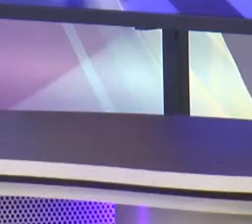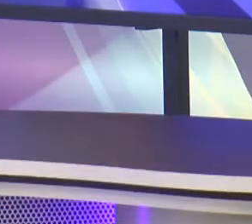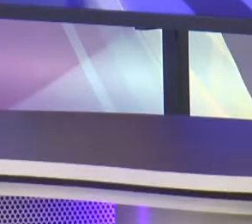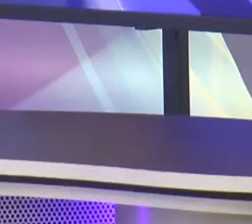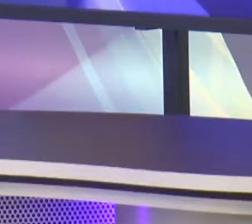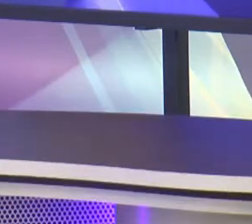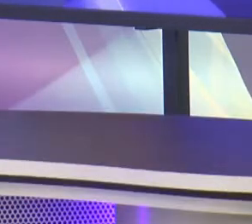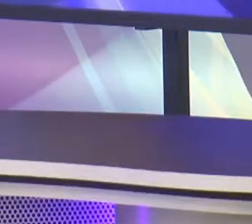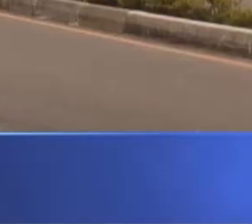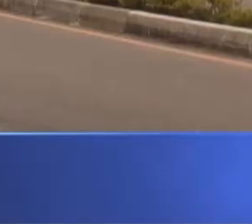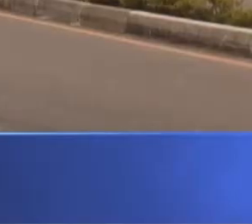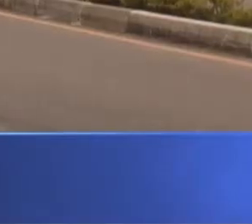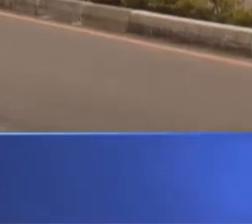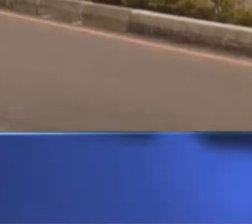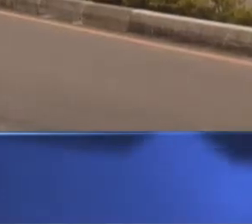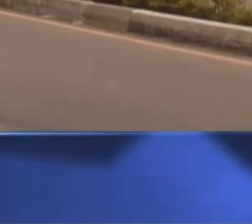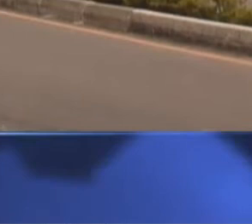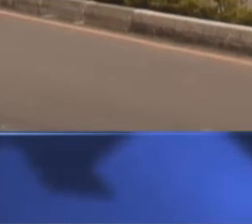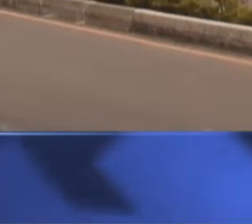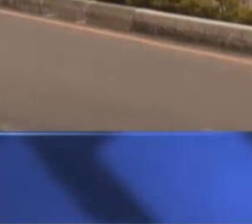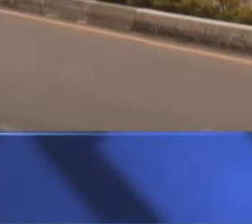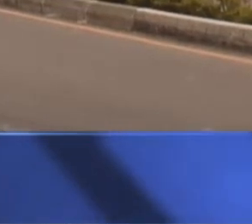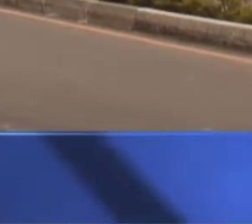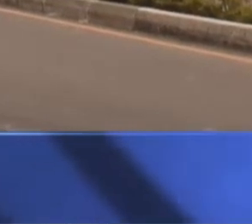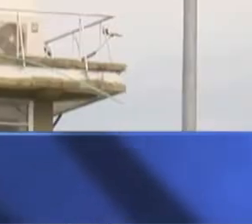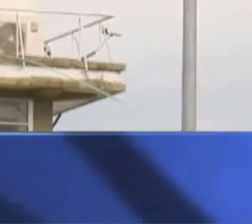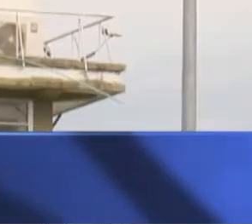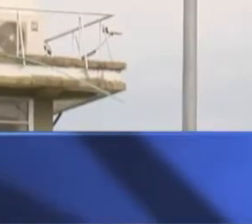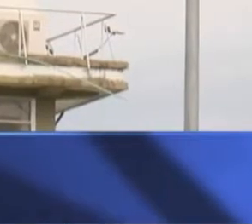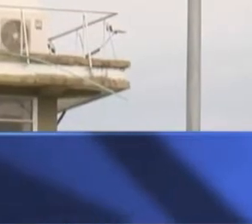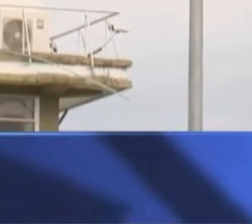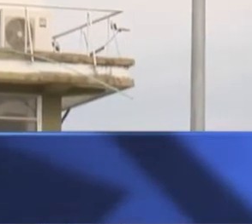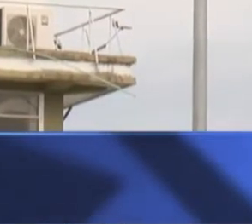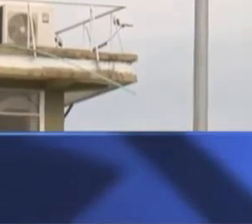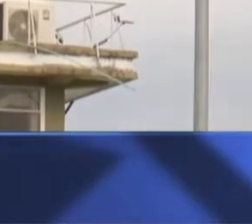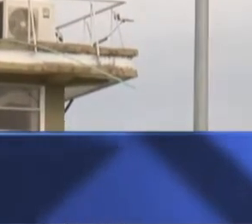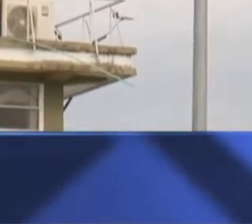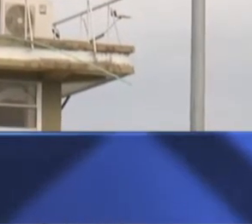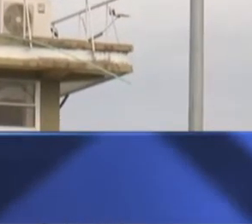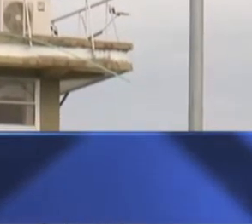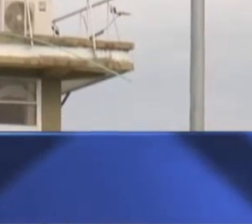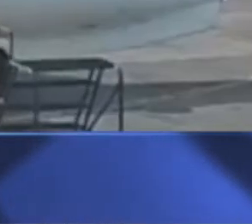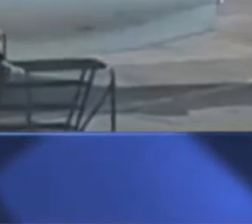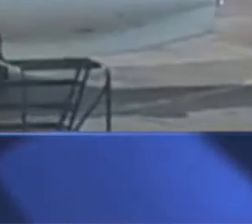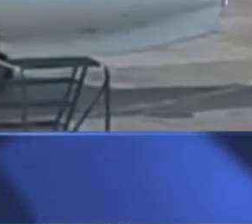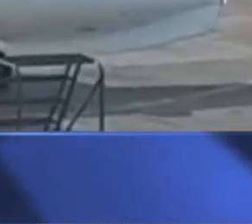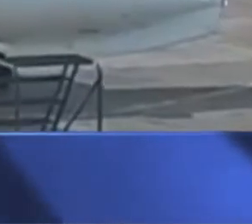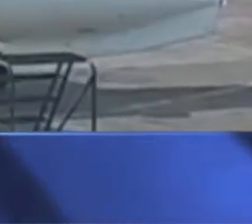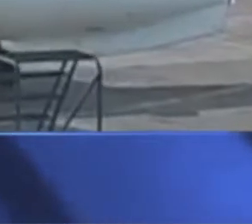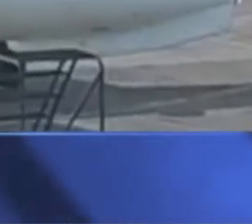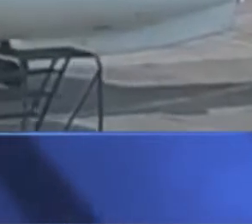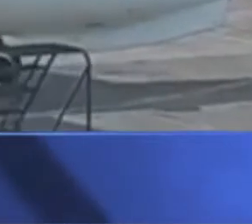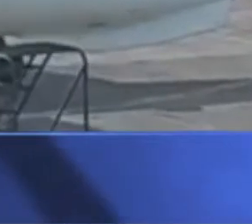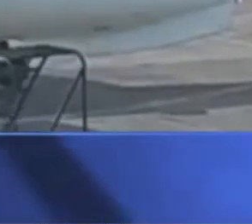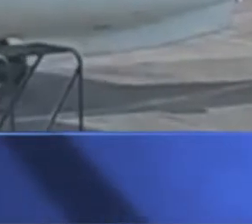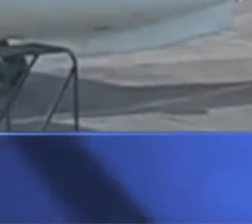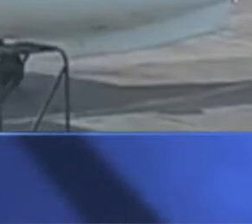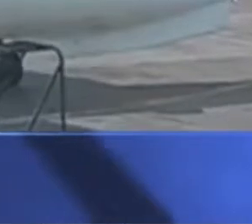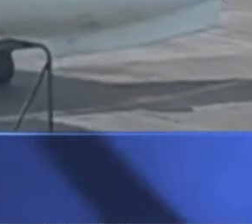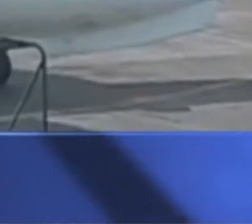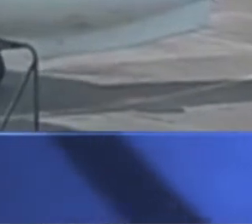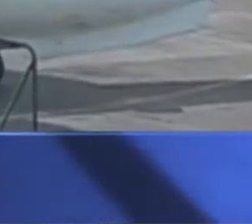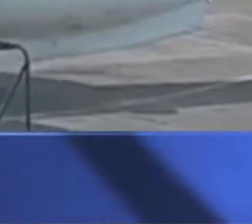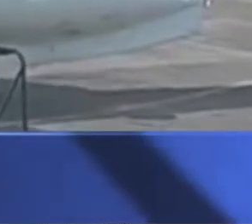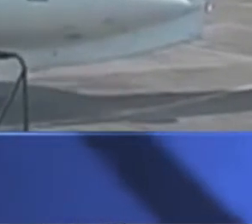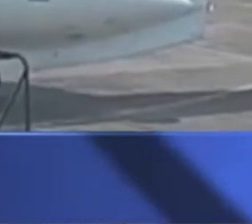En instantes, al regresar, les tendremos detalles sobre las medidas adoptadas por la concesionaria del aeropuerto Yariguíes para